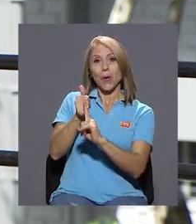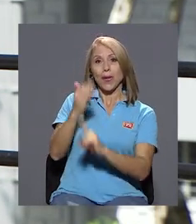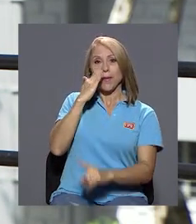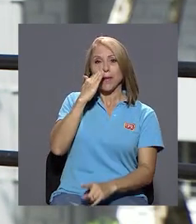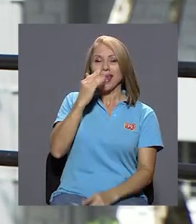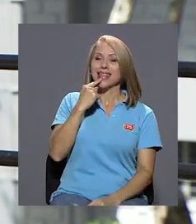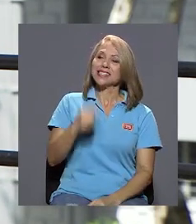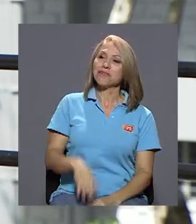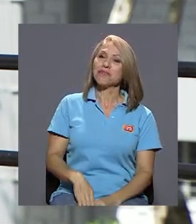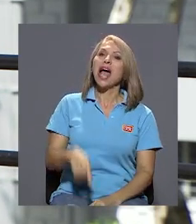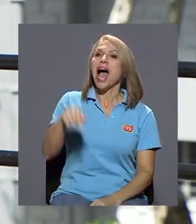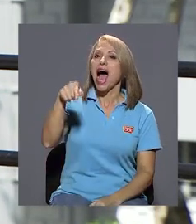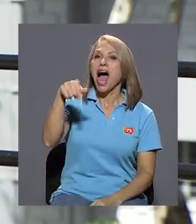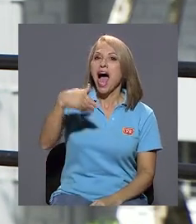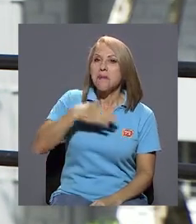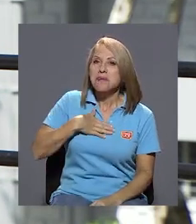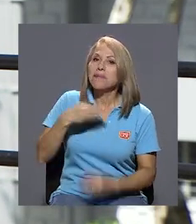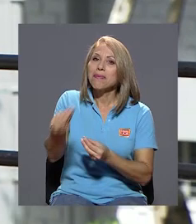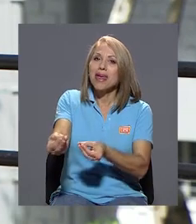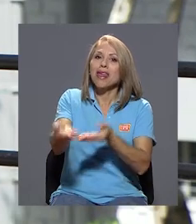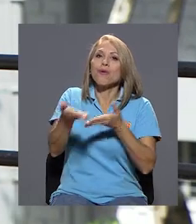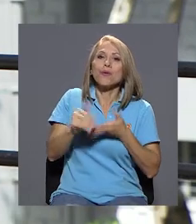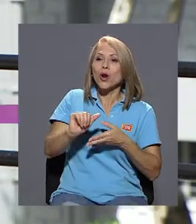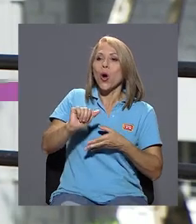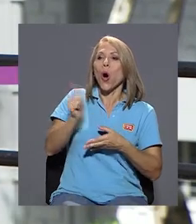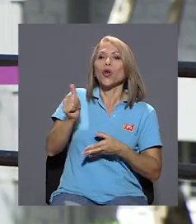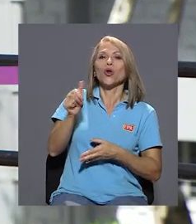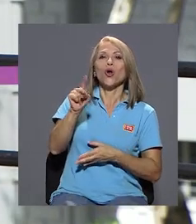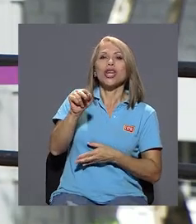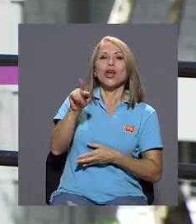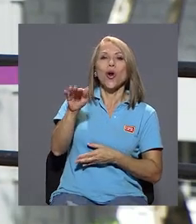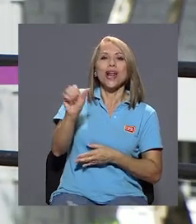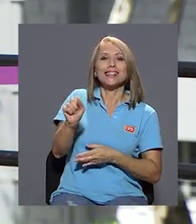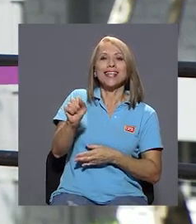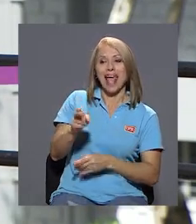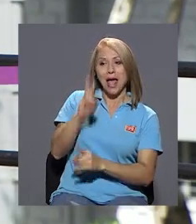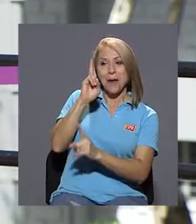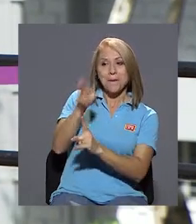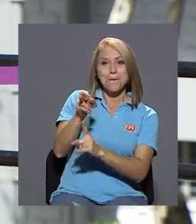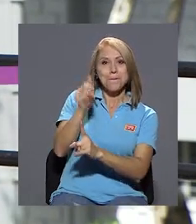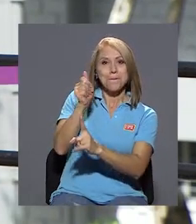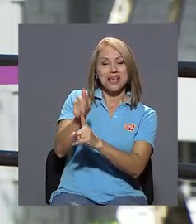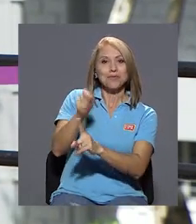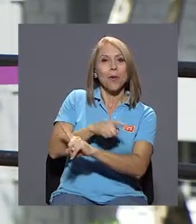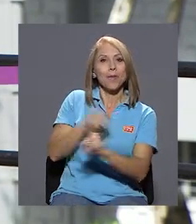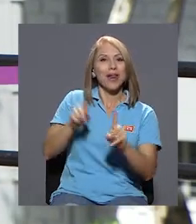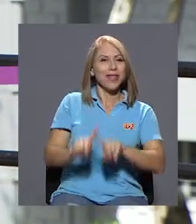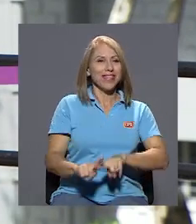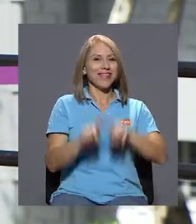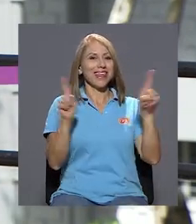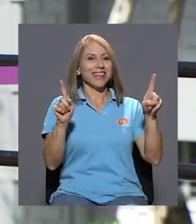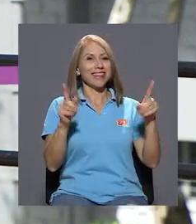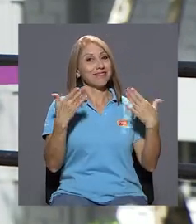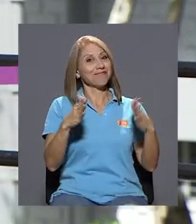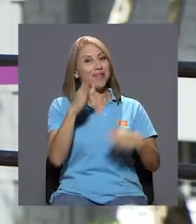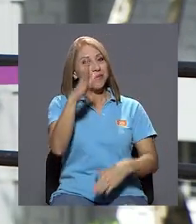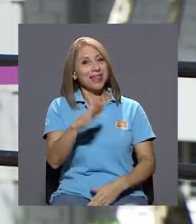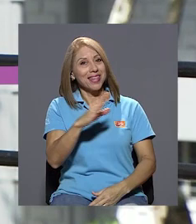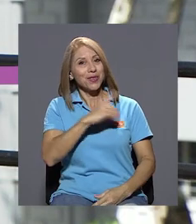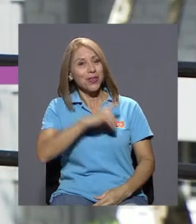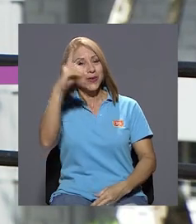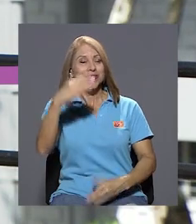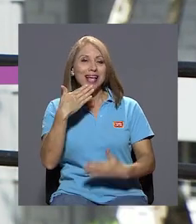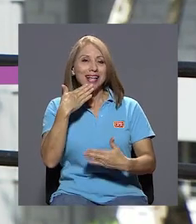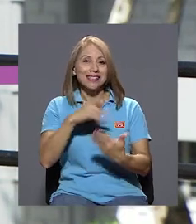mamá dice en estas palabras: a mí me devolvieron otro Nicolás, el mismo pero diferente. Bendito Dios, ¿verdad?